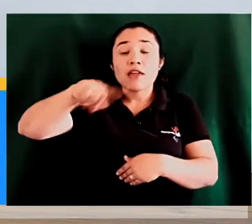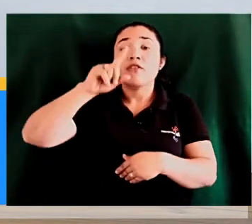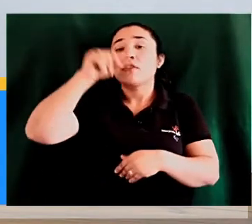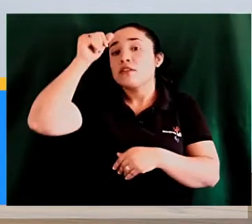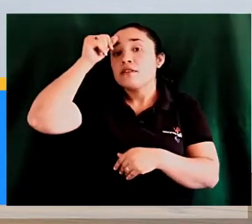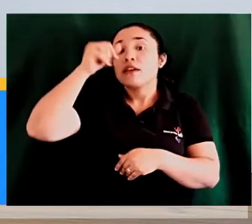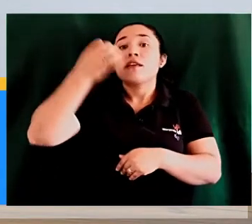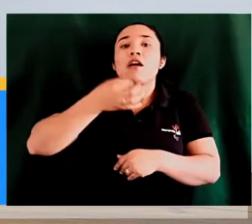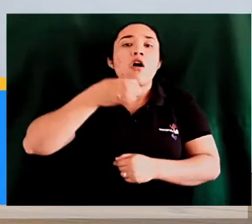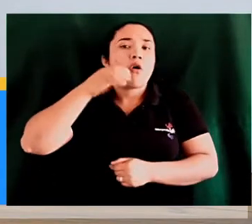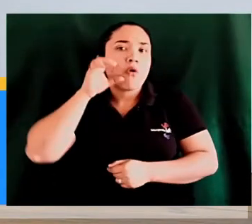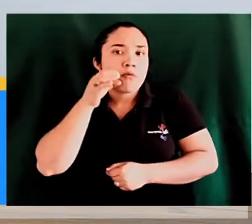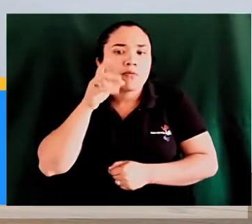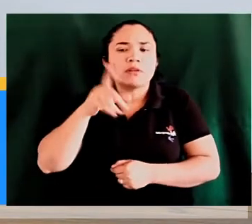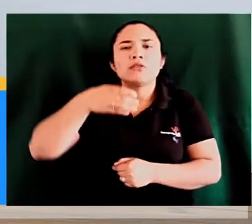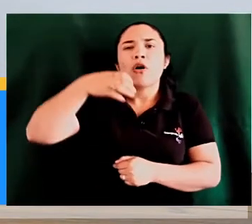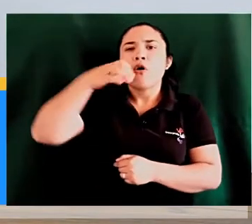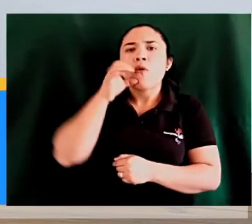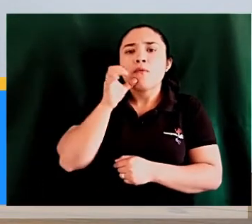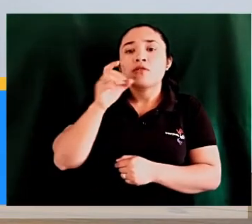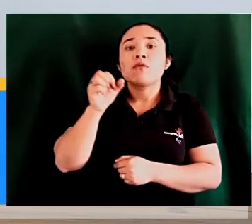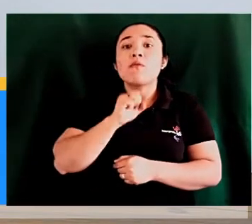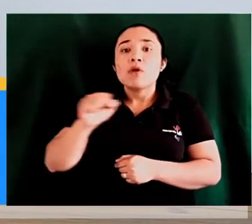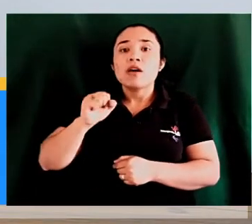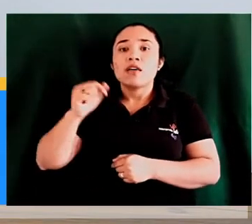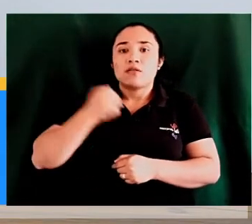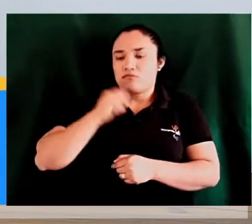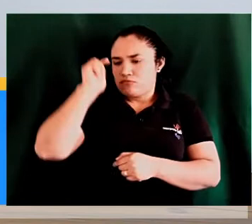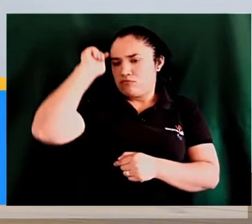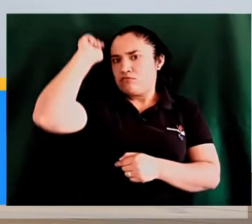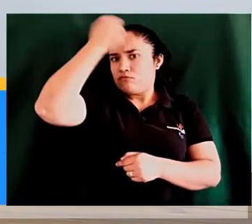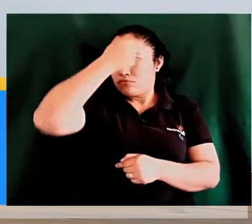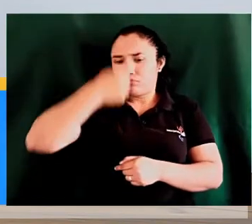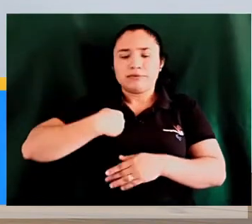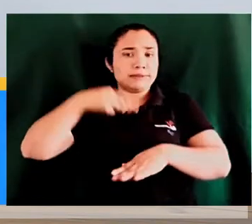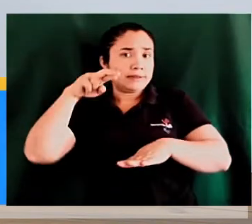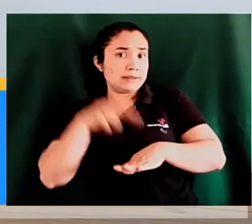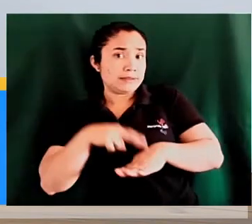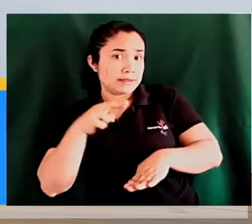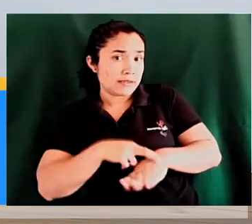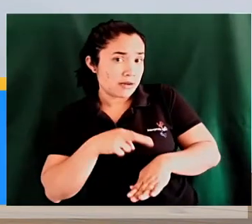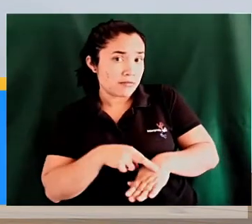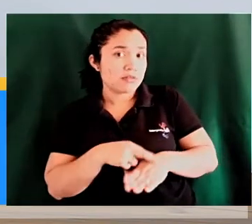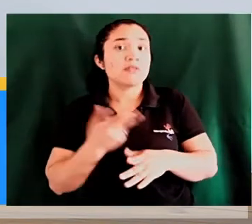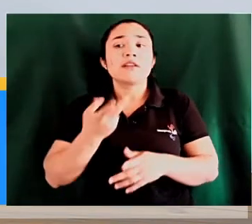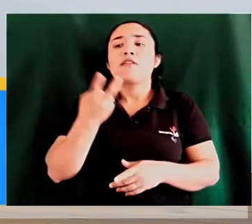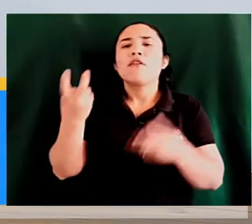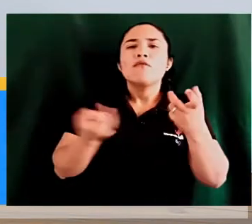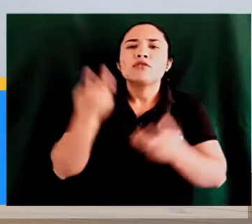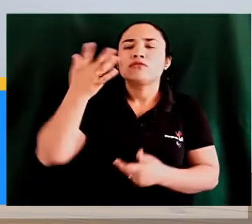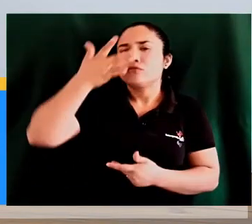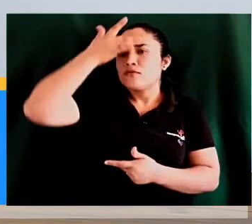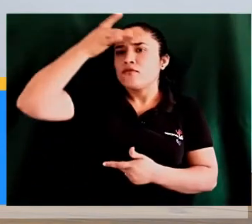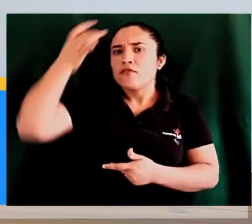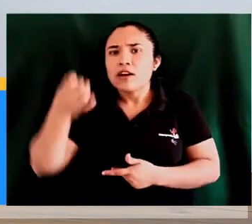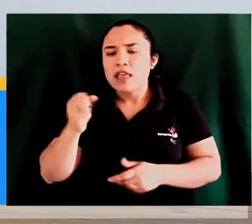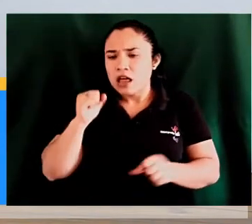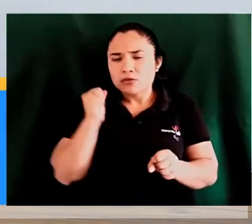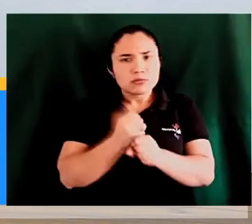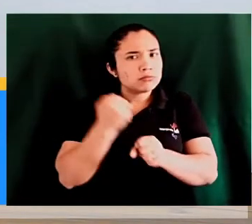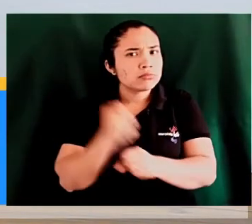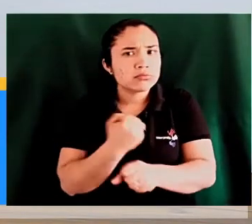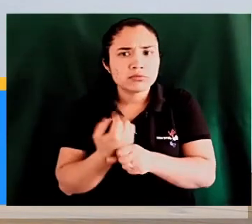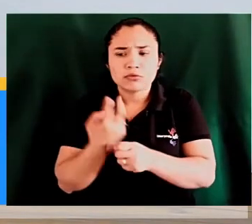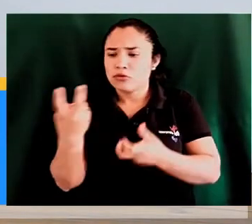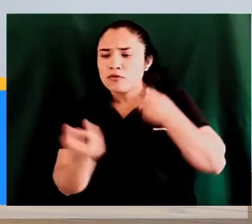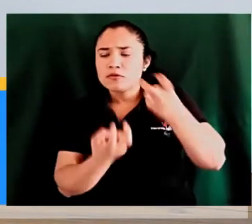dar un compromiso de poder ser ciudadanos universitarios responsables buscando la